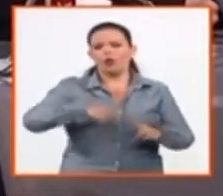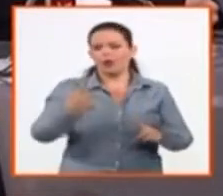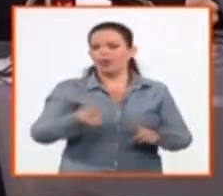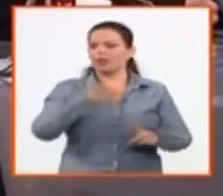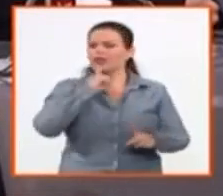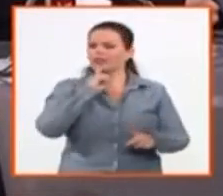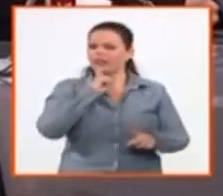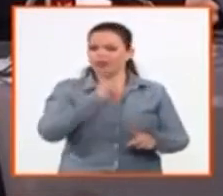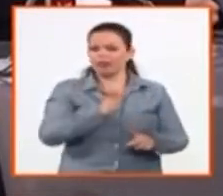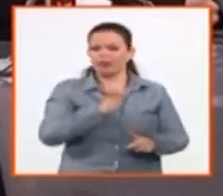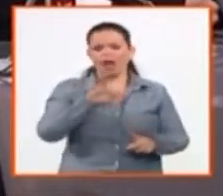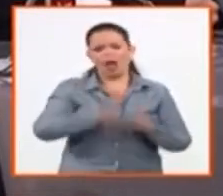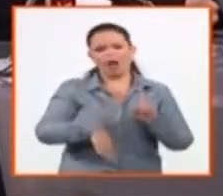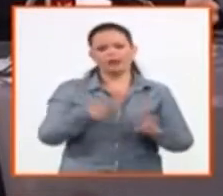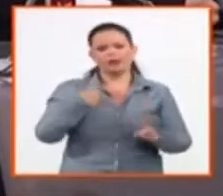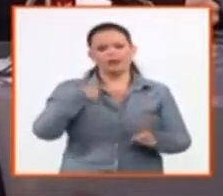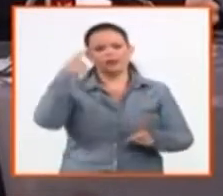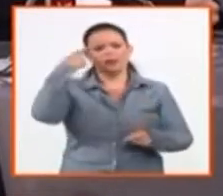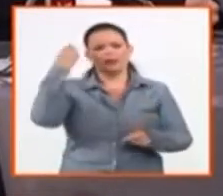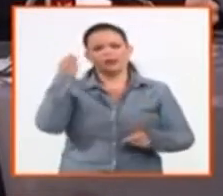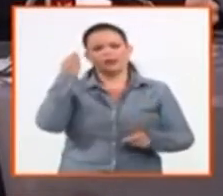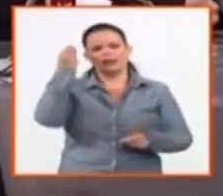que después de 20 años de invasión